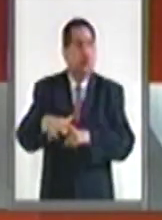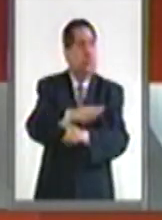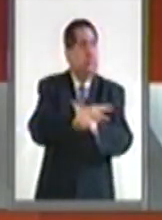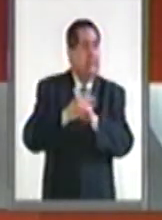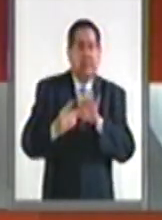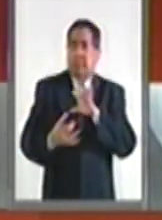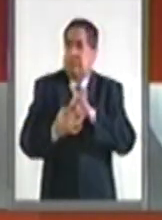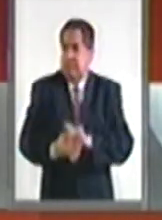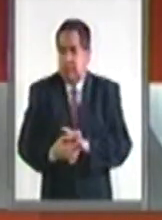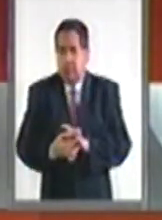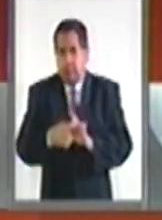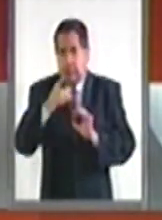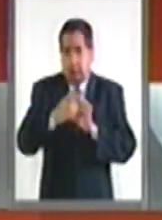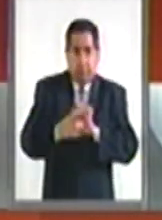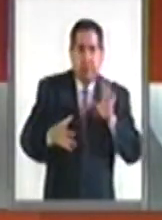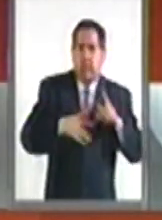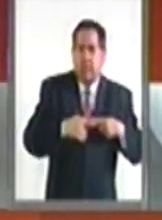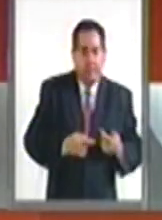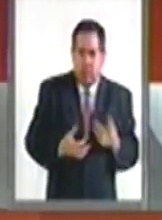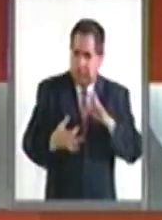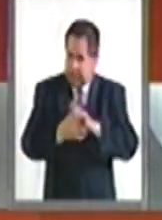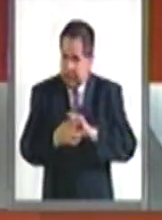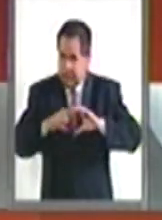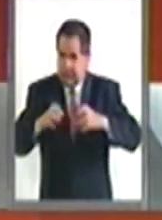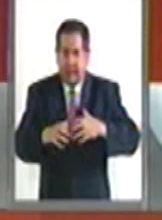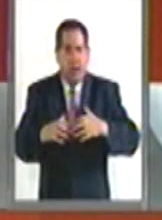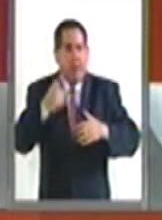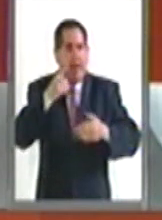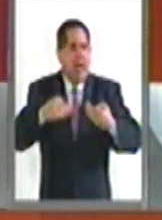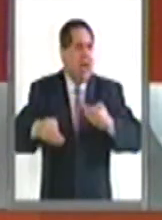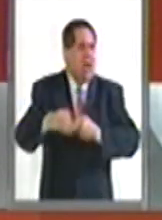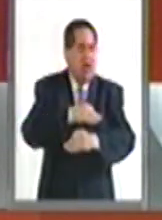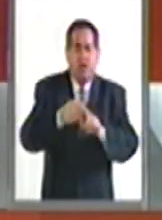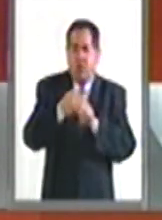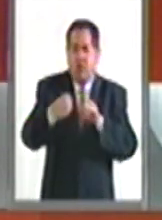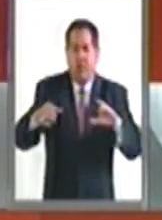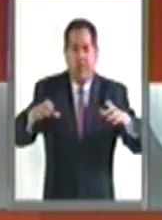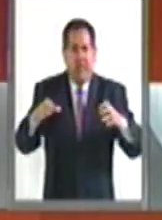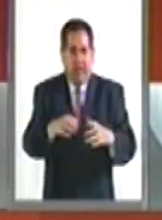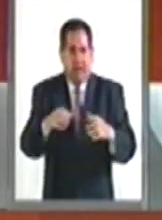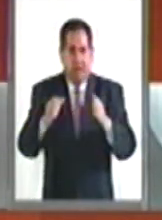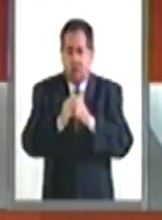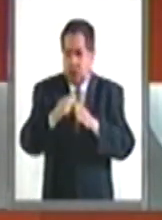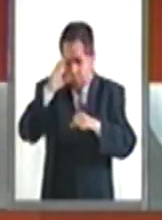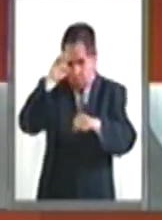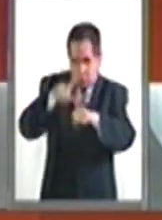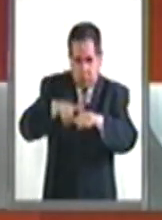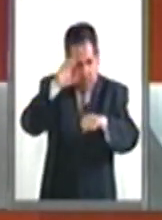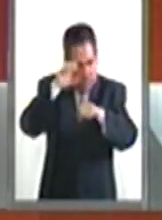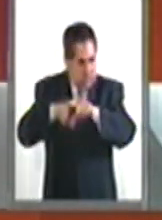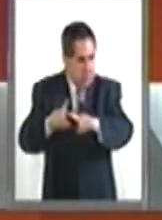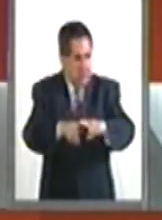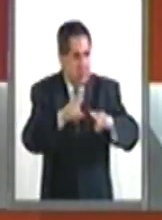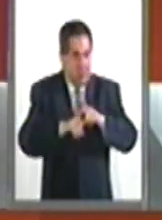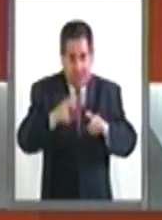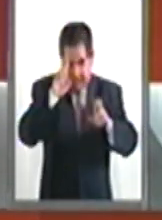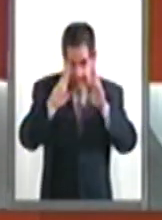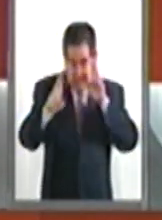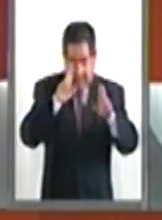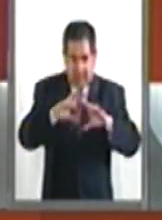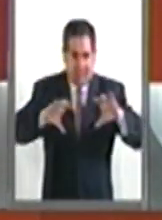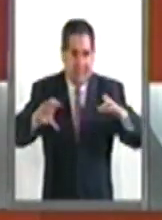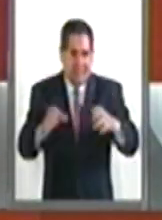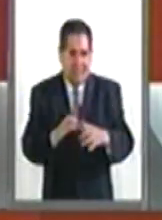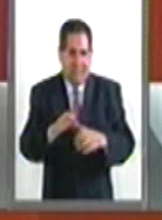ambiente, de la organización social que respete y tenga la posibilidad de convivir con otras culturas. Y